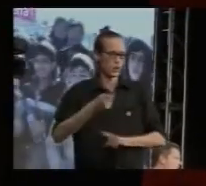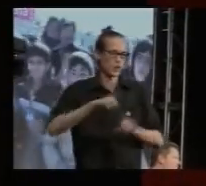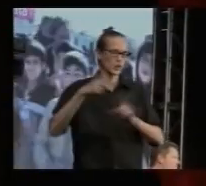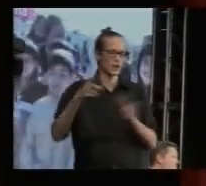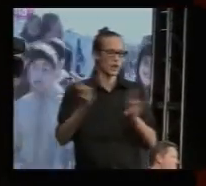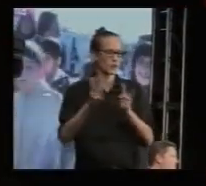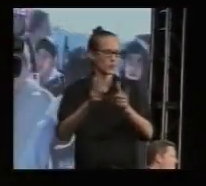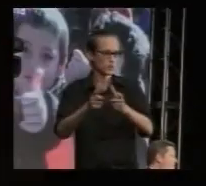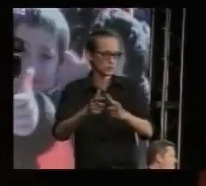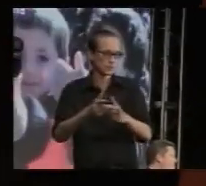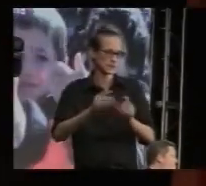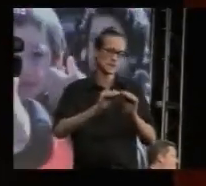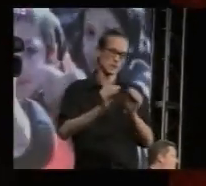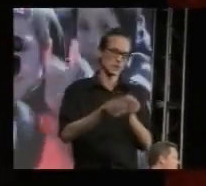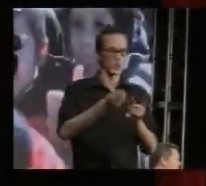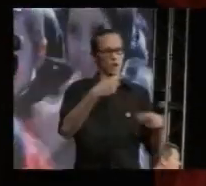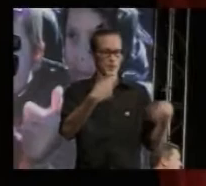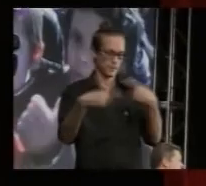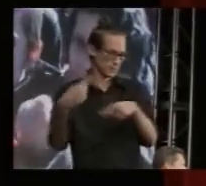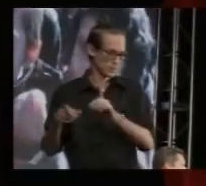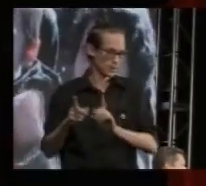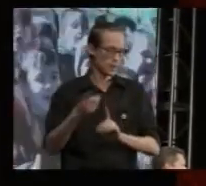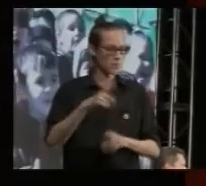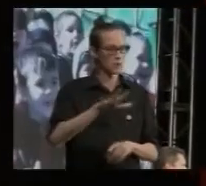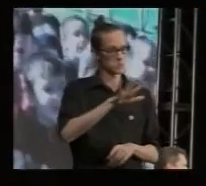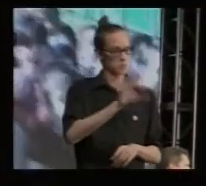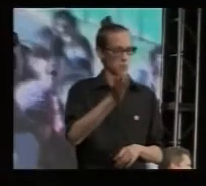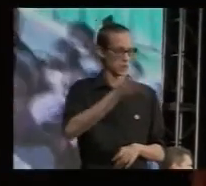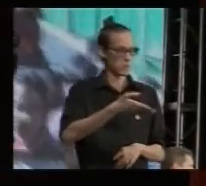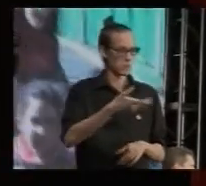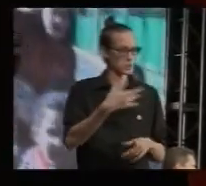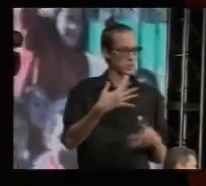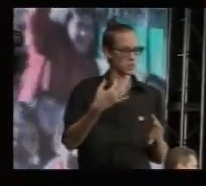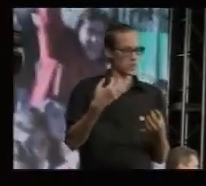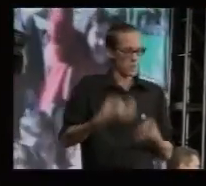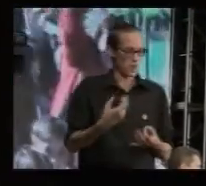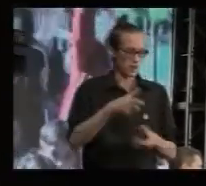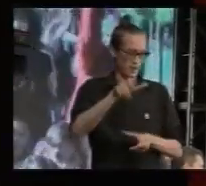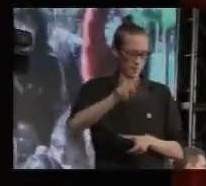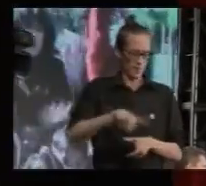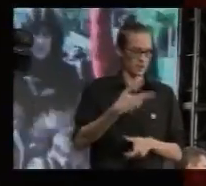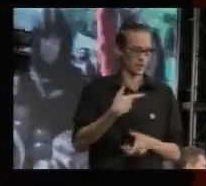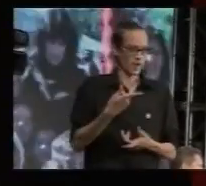dispar, pero que en un 50% satisfacieron el reclamo del consumidor.